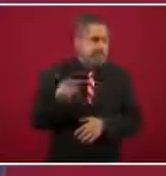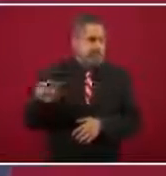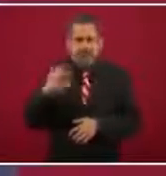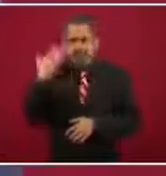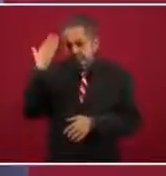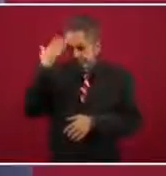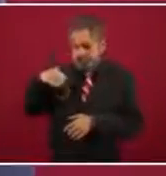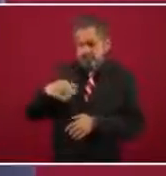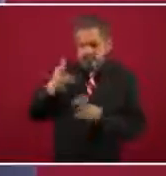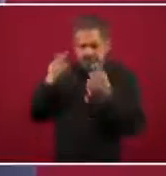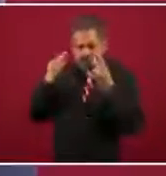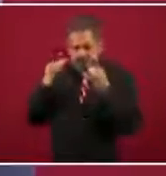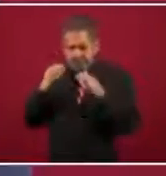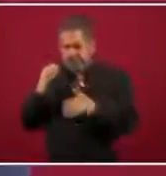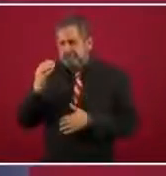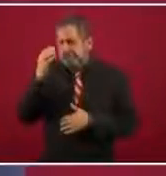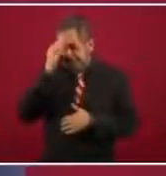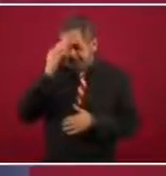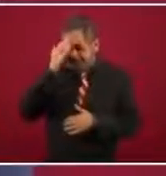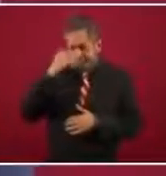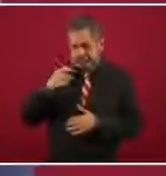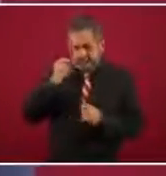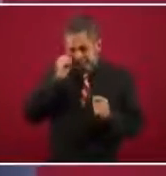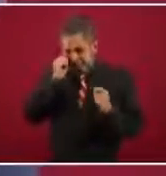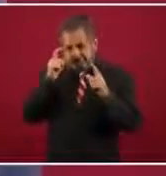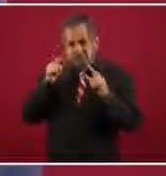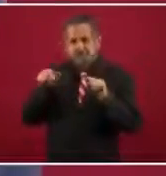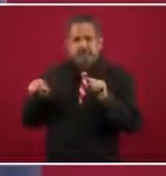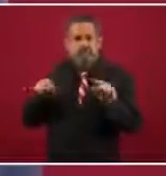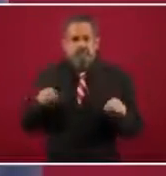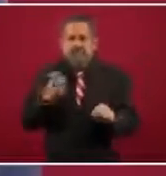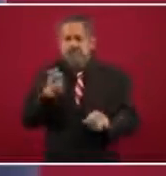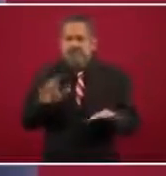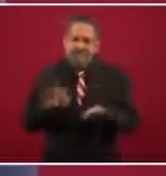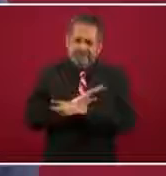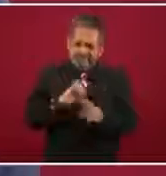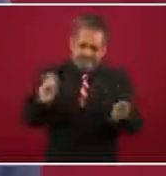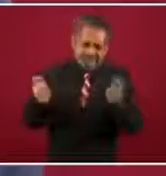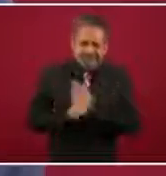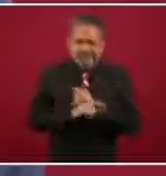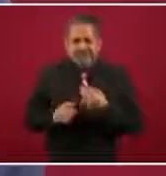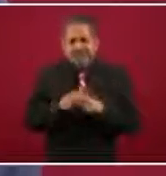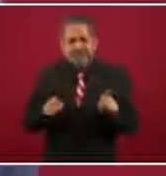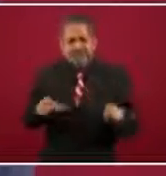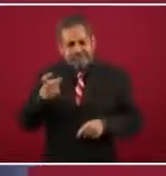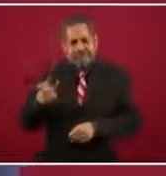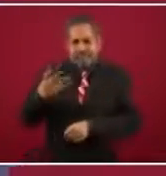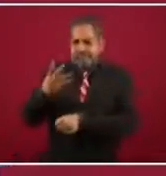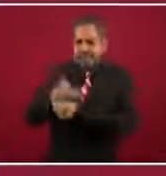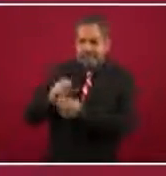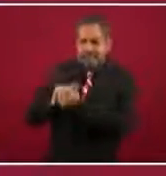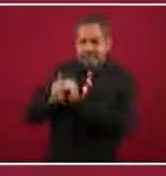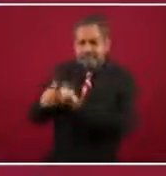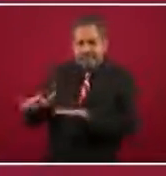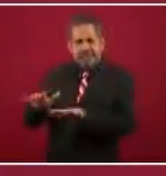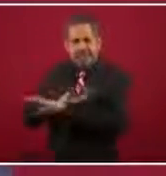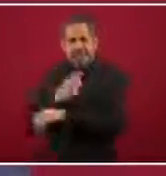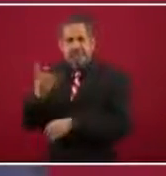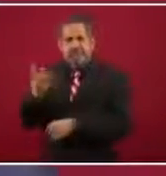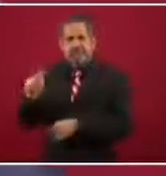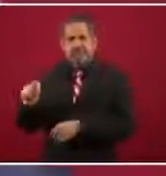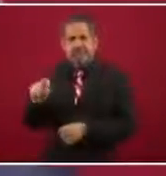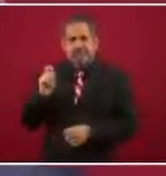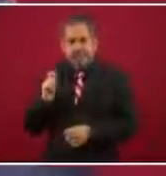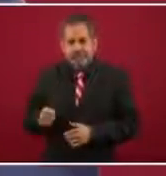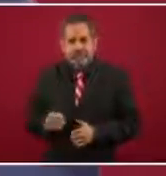está muy consciente, muy despierto. Ese es el cambio, esa es la cuarta transformación,